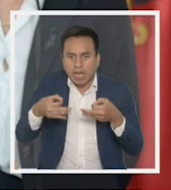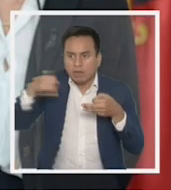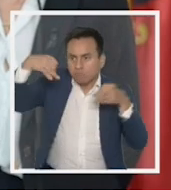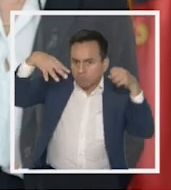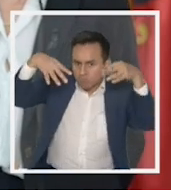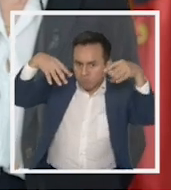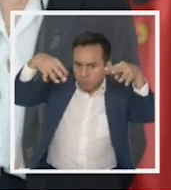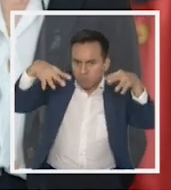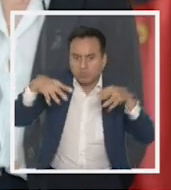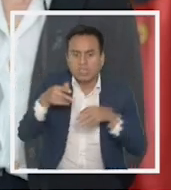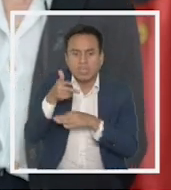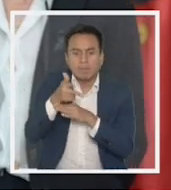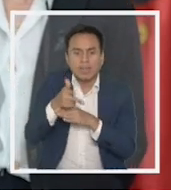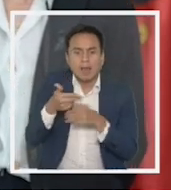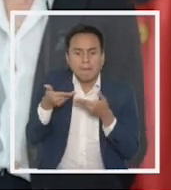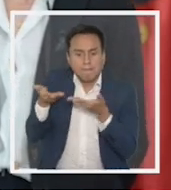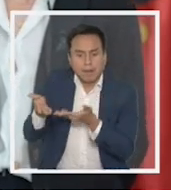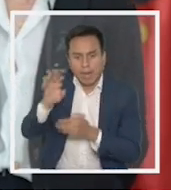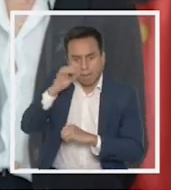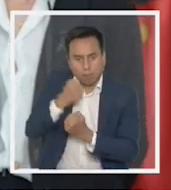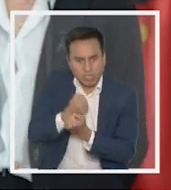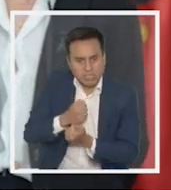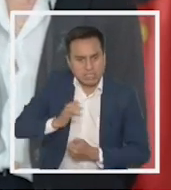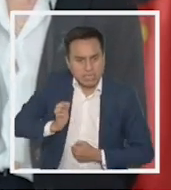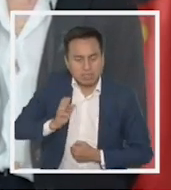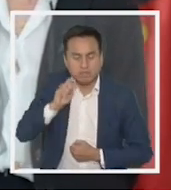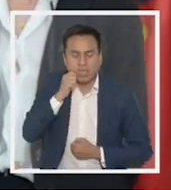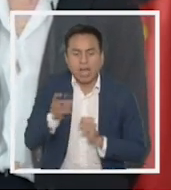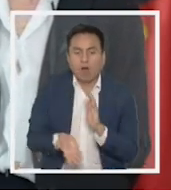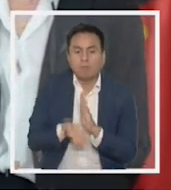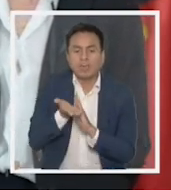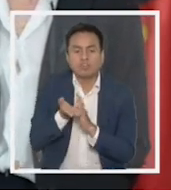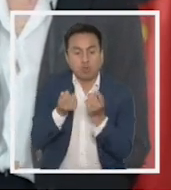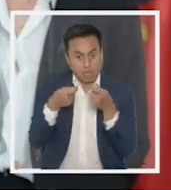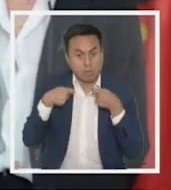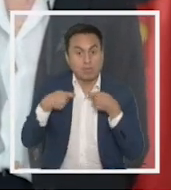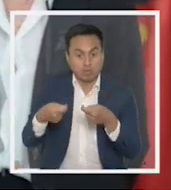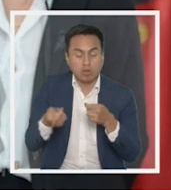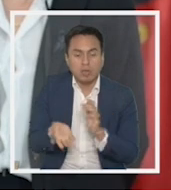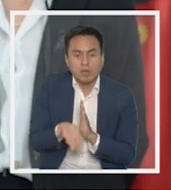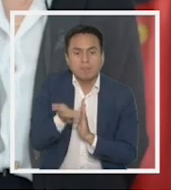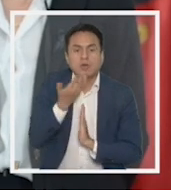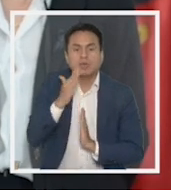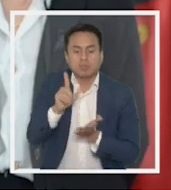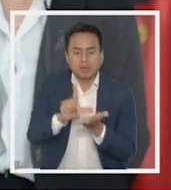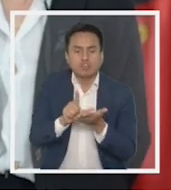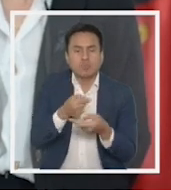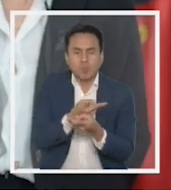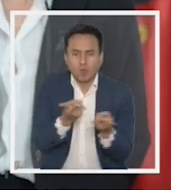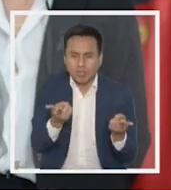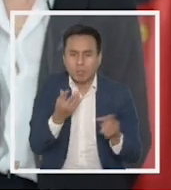un aumento de la inversión en mejoramiento de espacios públicos a través de Subdere, Mimbu y municipios.